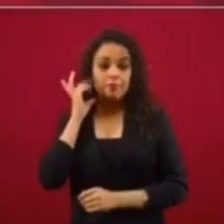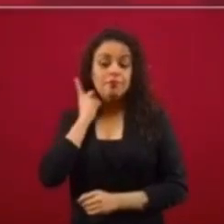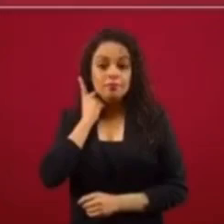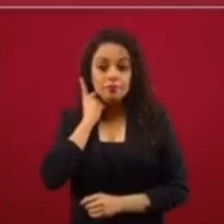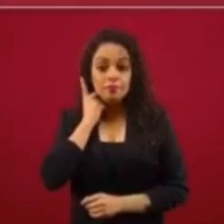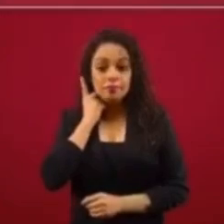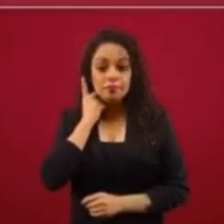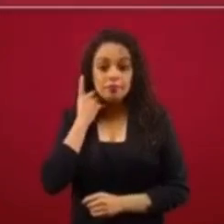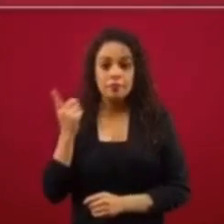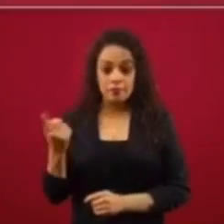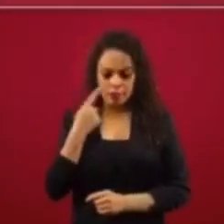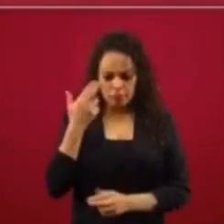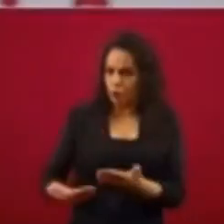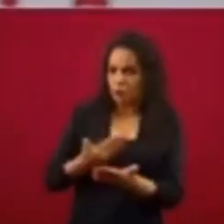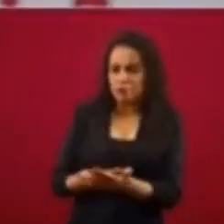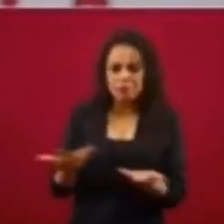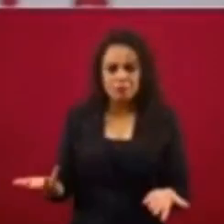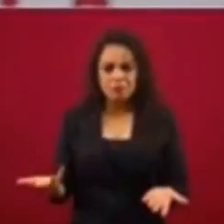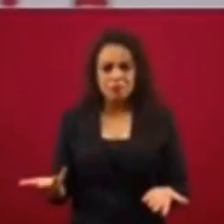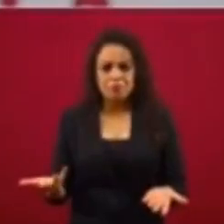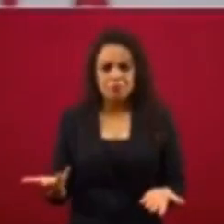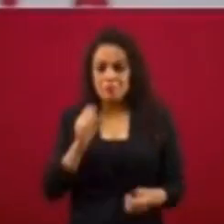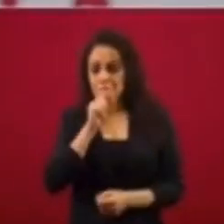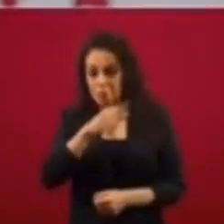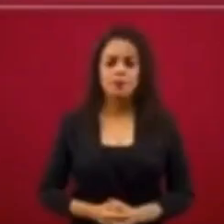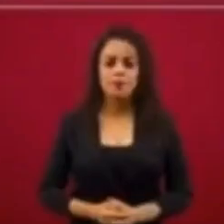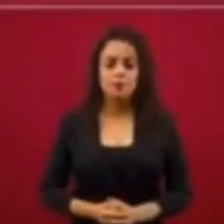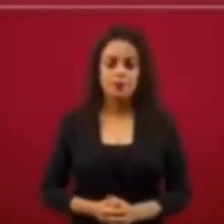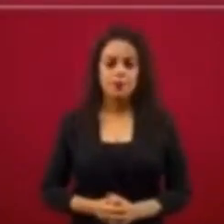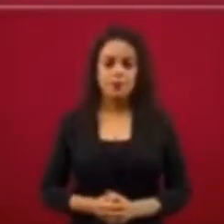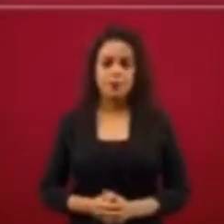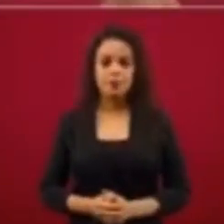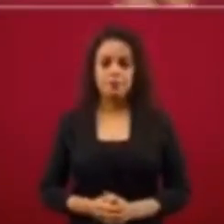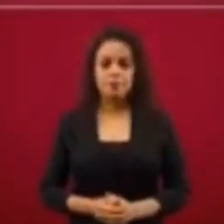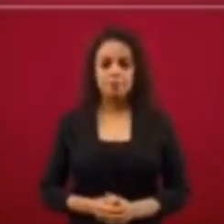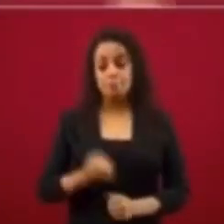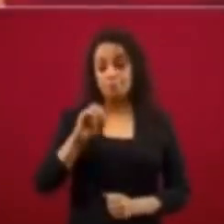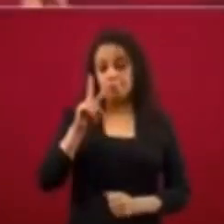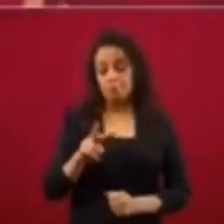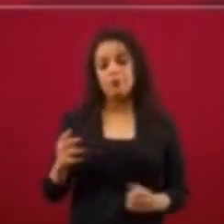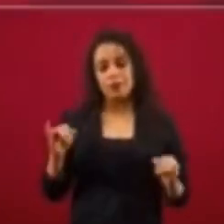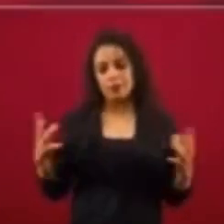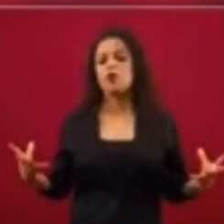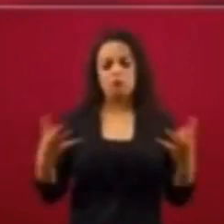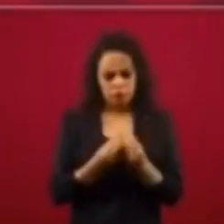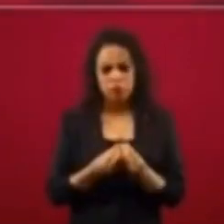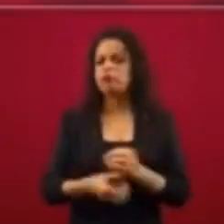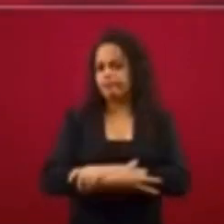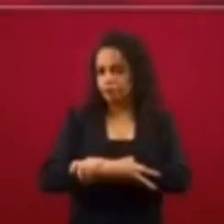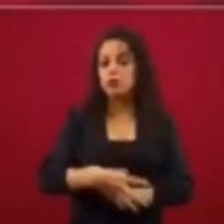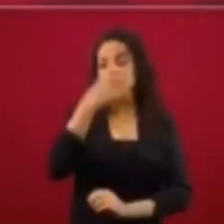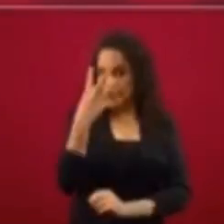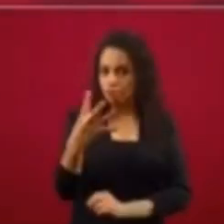Diputados, apruebe las modificaciones y no les gusta. Entonces, sí, la unidad, ¿sí? Sincera.